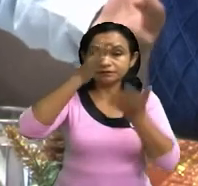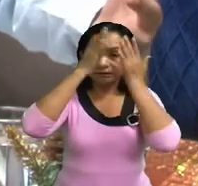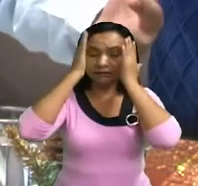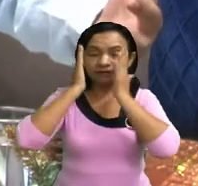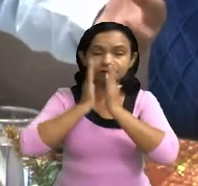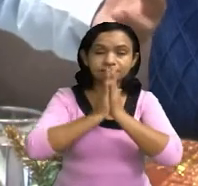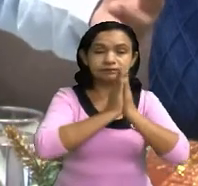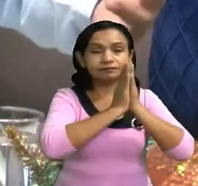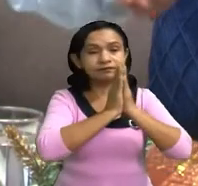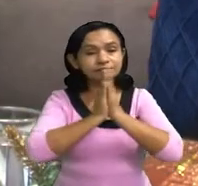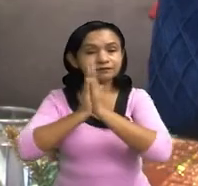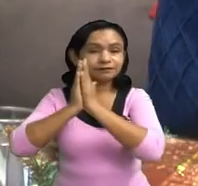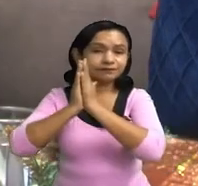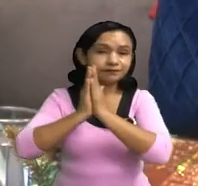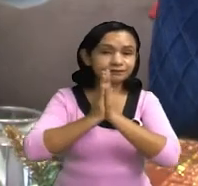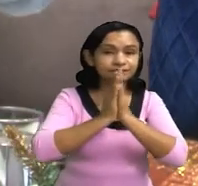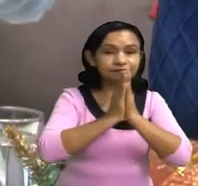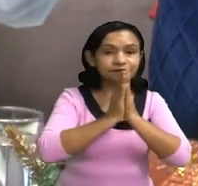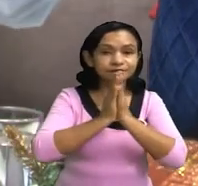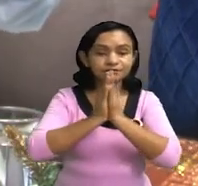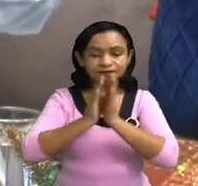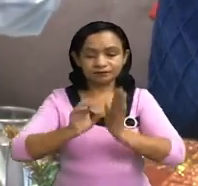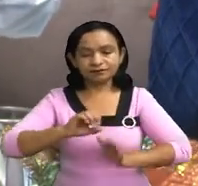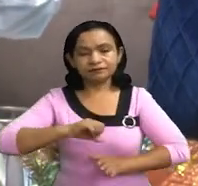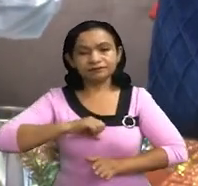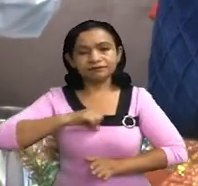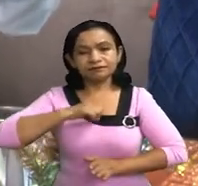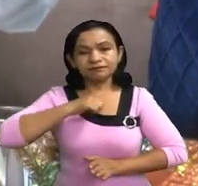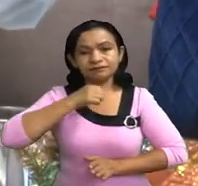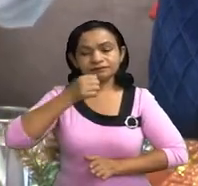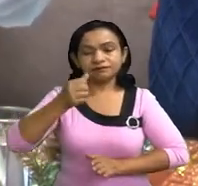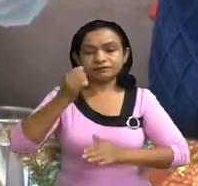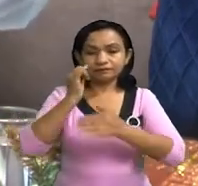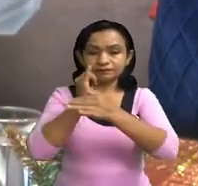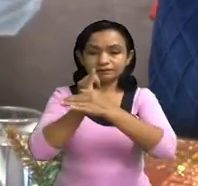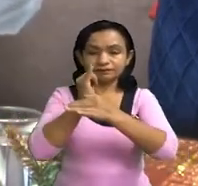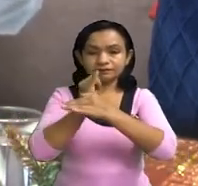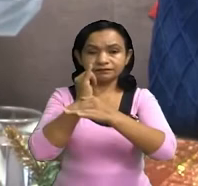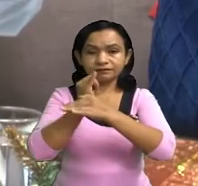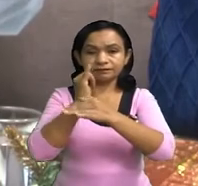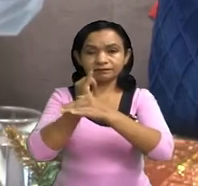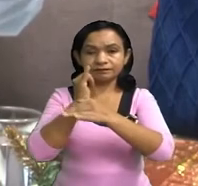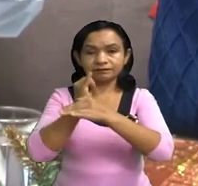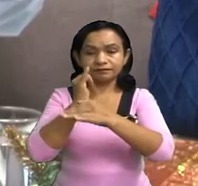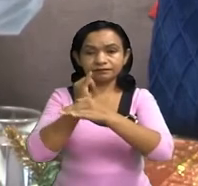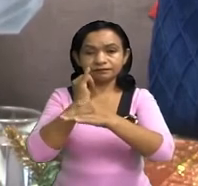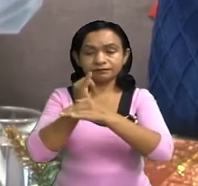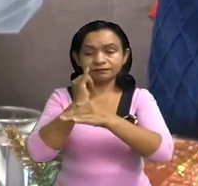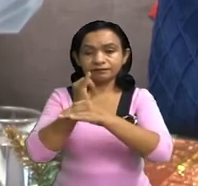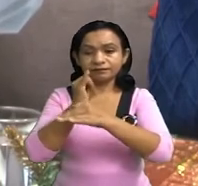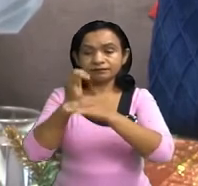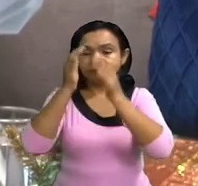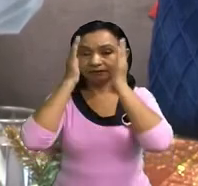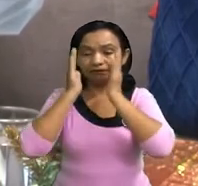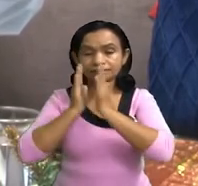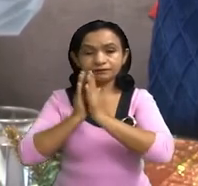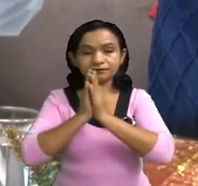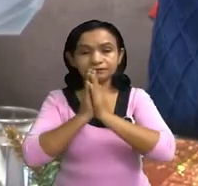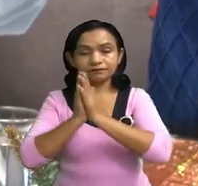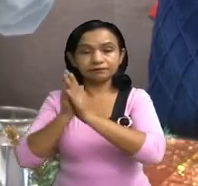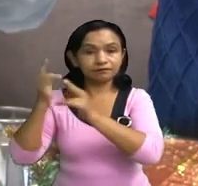Inmaculada Concepción de María, que nosotros somos orgullosos que nuestra capilla, nuestra iglesia lleve ese nombre en la comunidad San Pablo